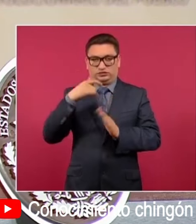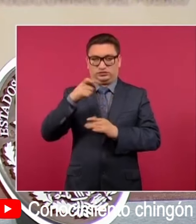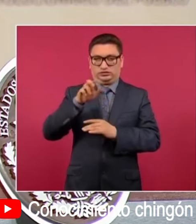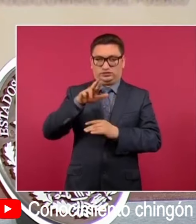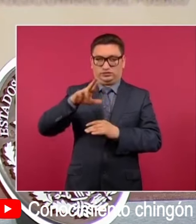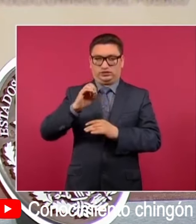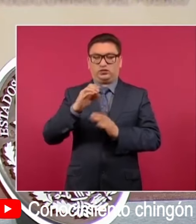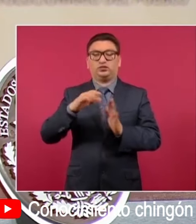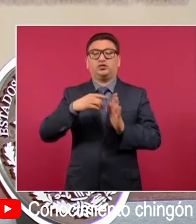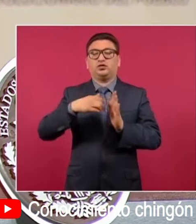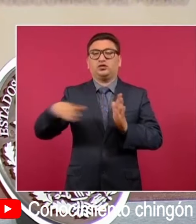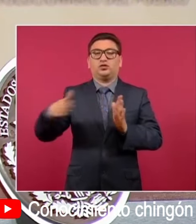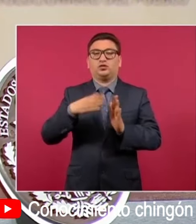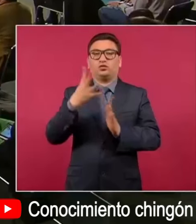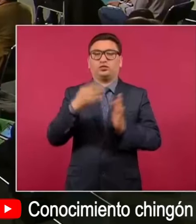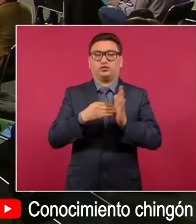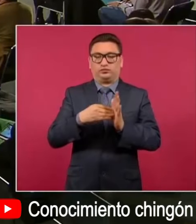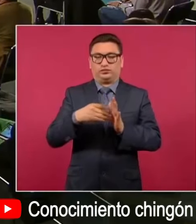Quintana Roo